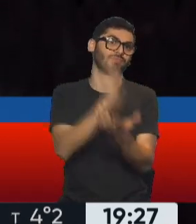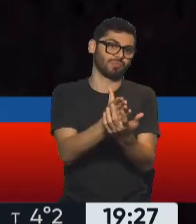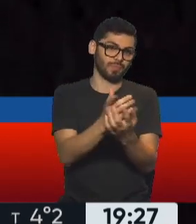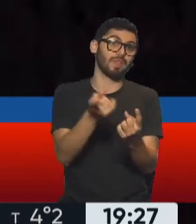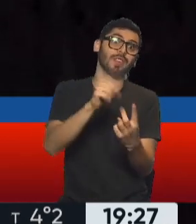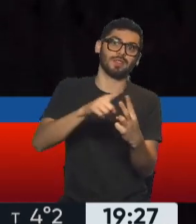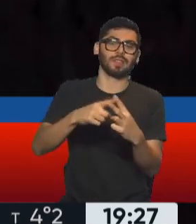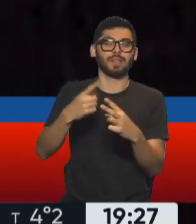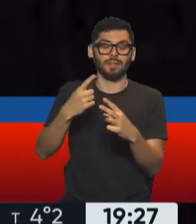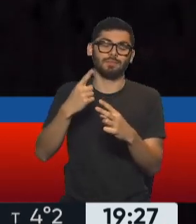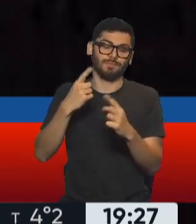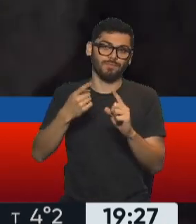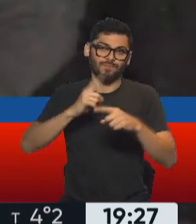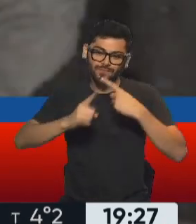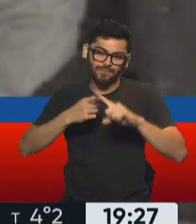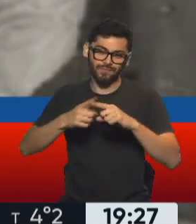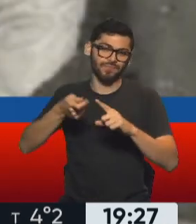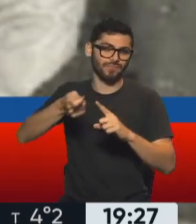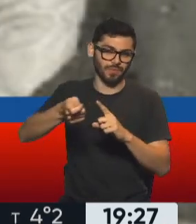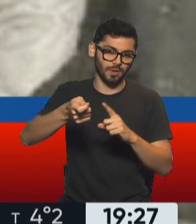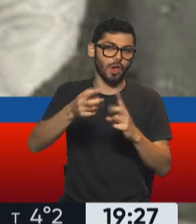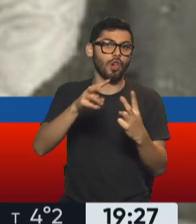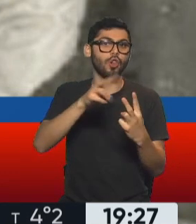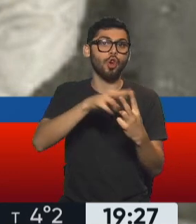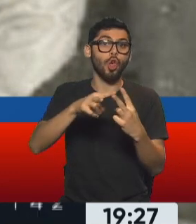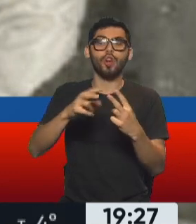cumplirán prisión domiciliaria debido a